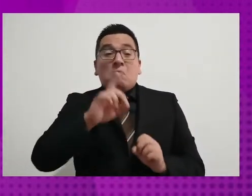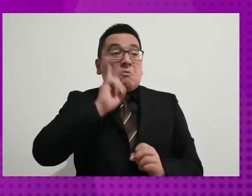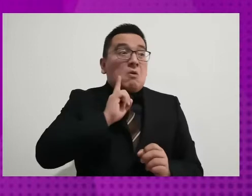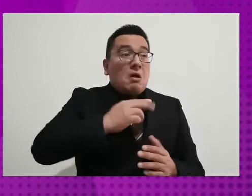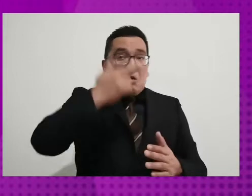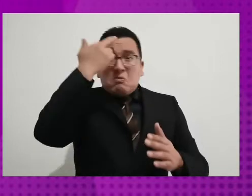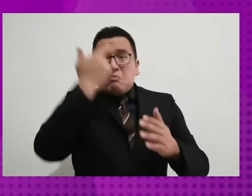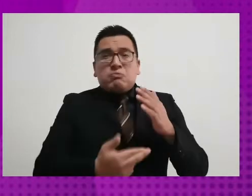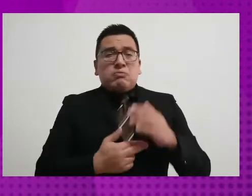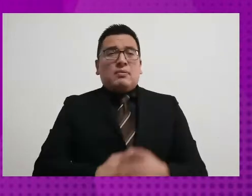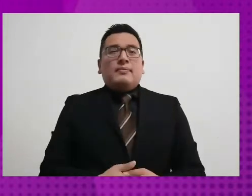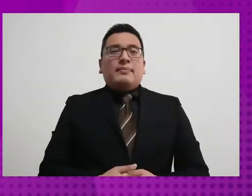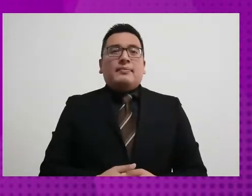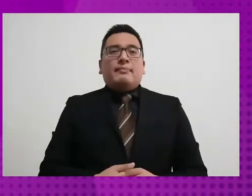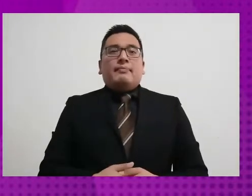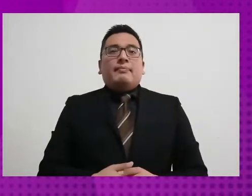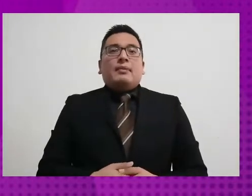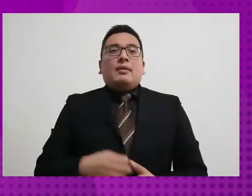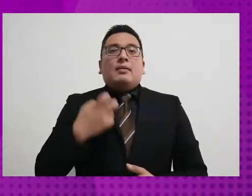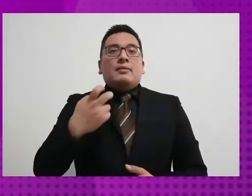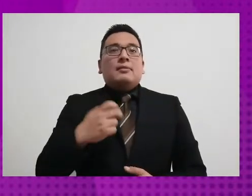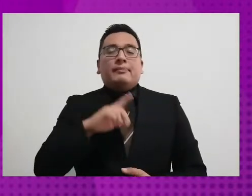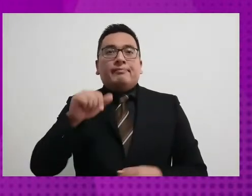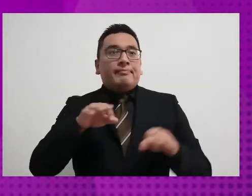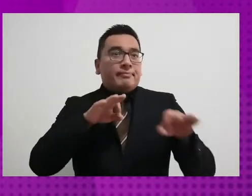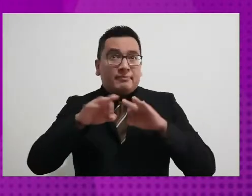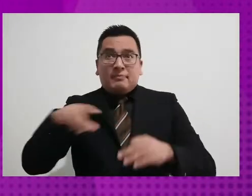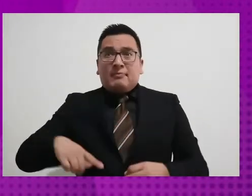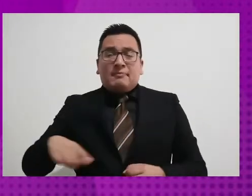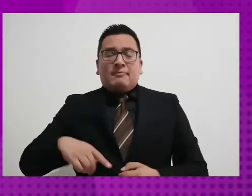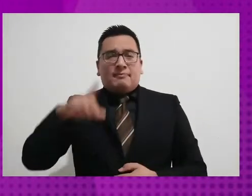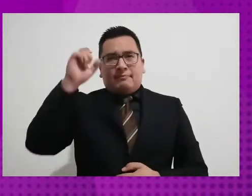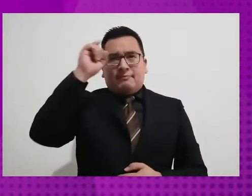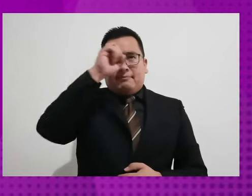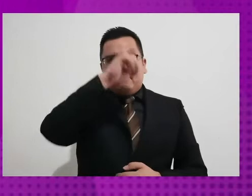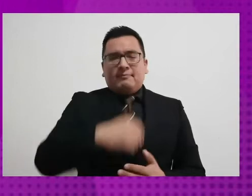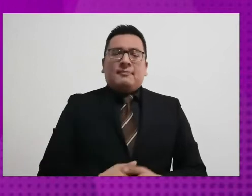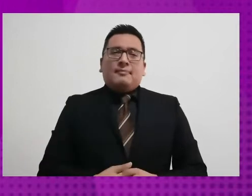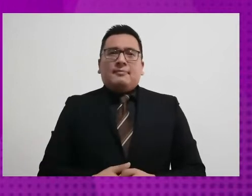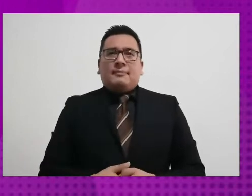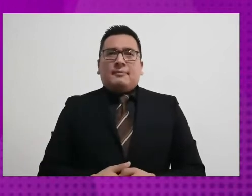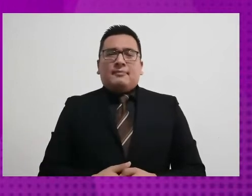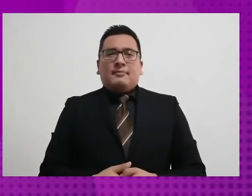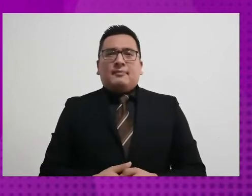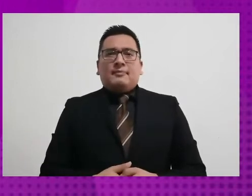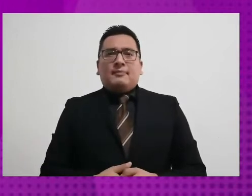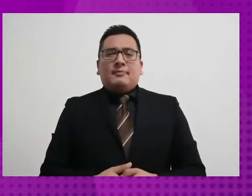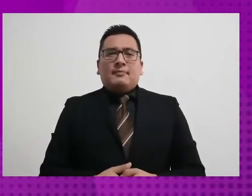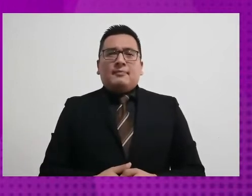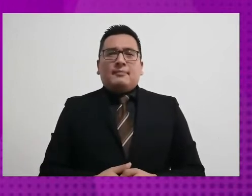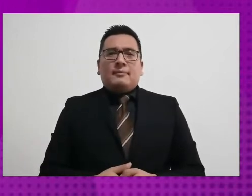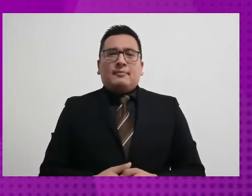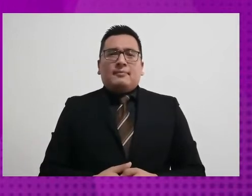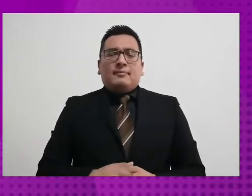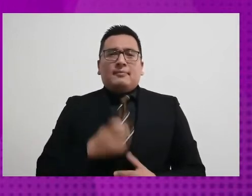estén, digamos, ya por resolución firme, se haya determinado que han cometido violencia política en razón de género. Por